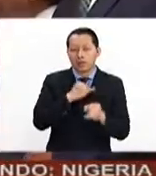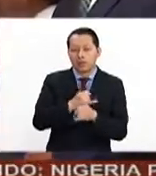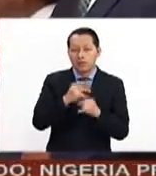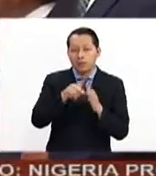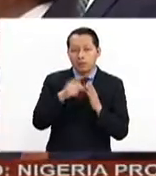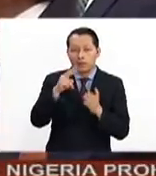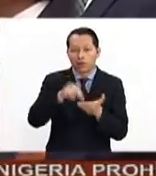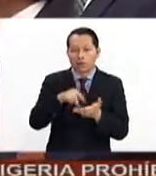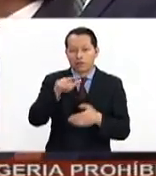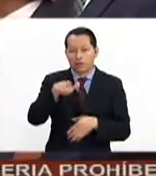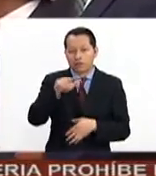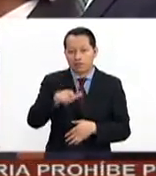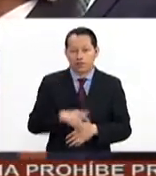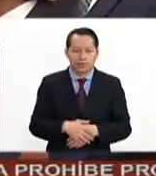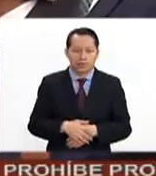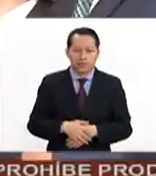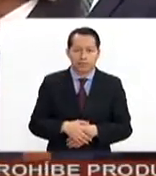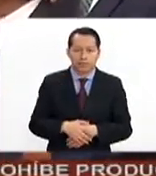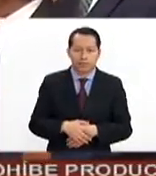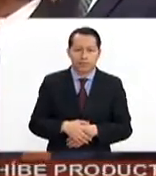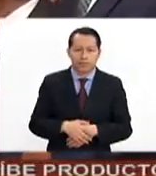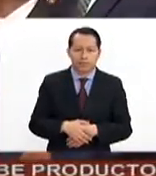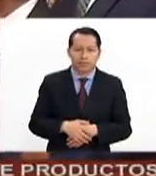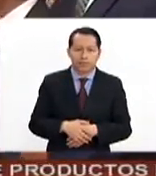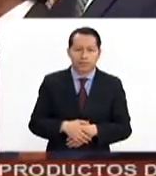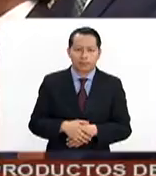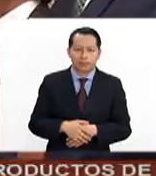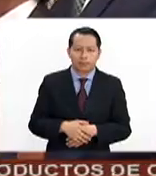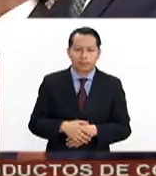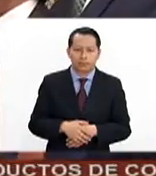Periodismo 2017.